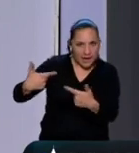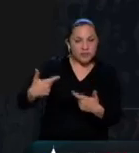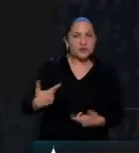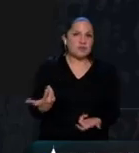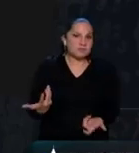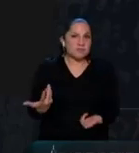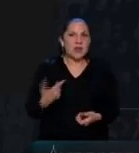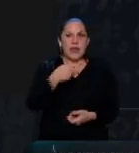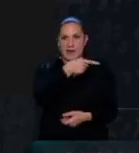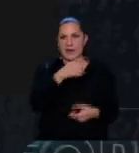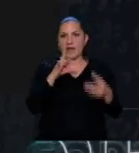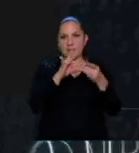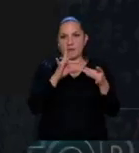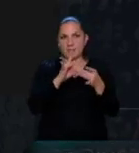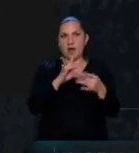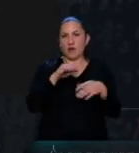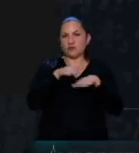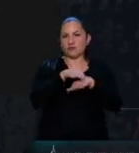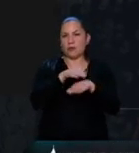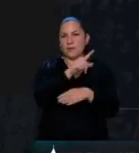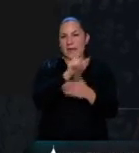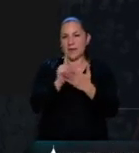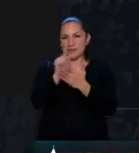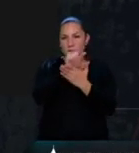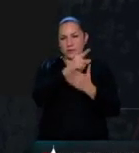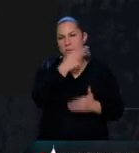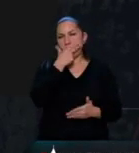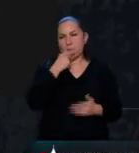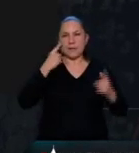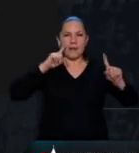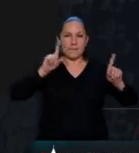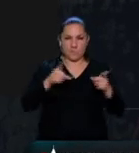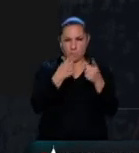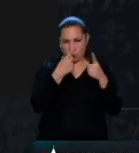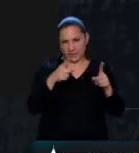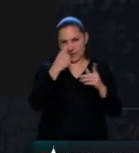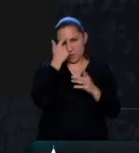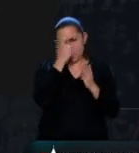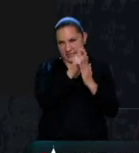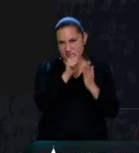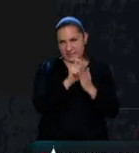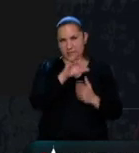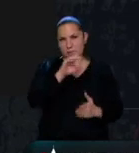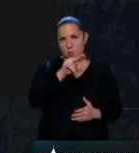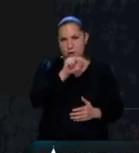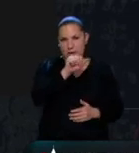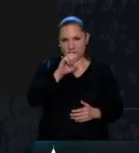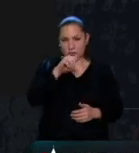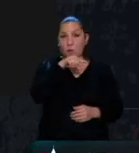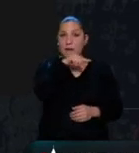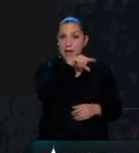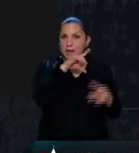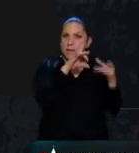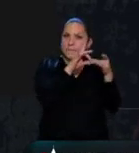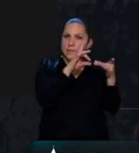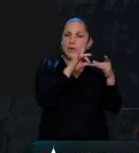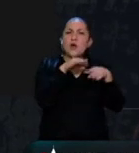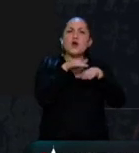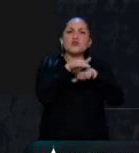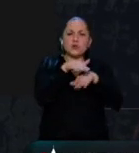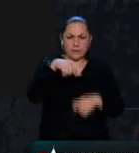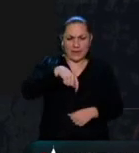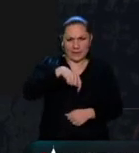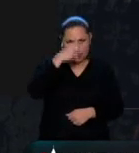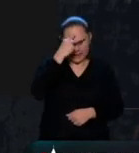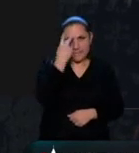que aquí le mostramos y lo podemos ver, del músico y escritor Federico Bonazo, que en su mensaje habló del comportamiento del conservadurismo en